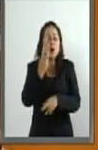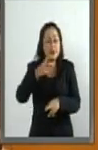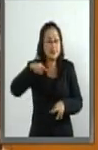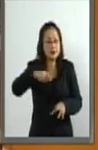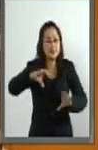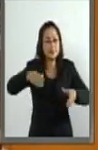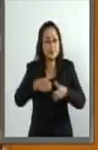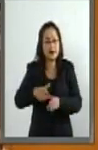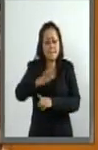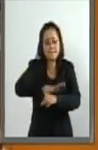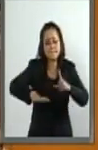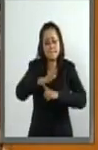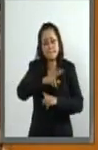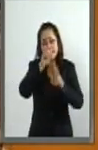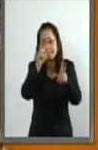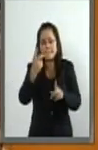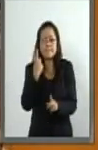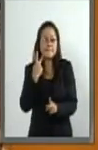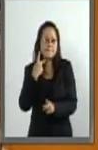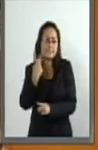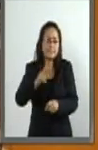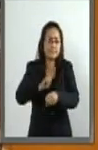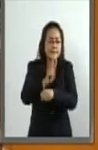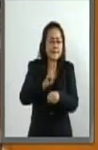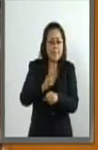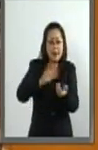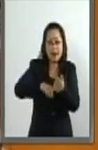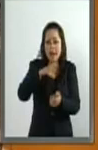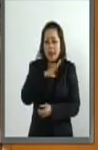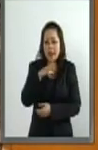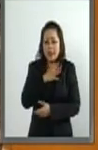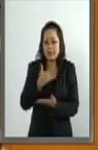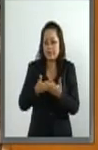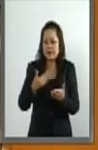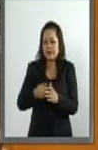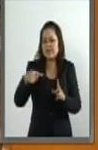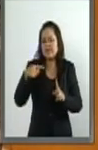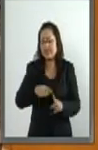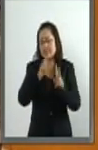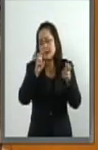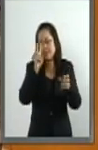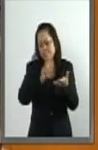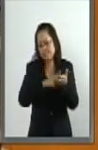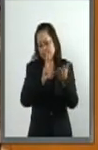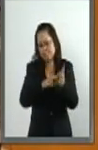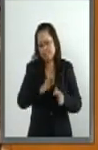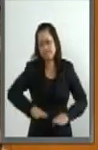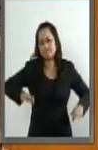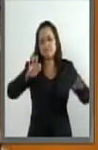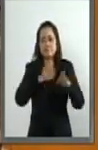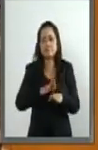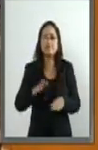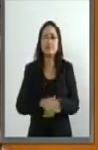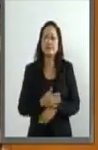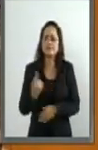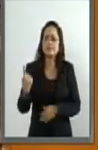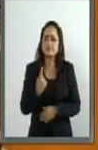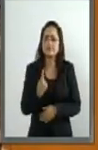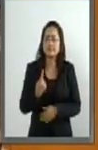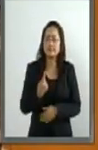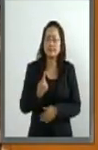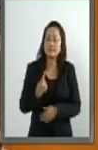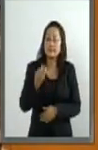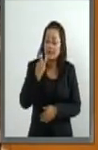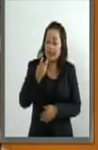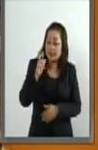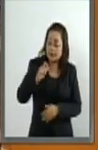situación política que vive el pueblo de Venezuela se vuelve un asunto de la mayor importancia como parte